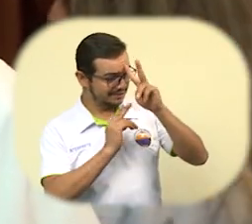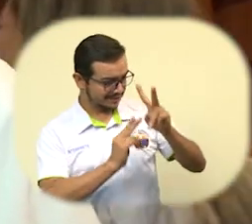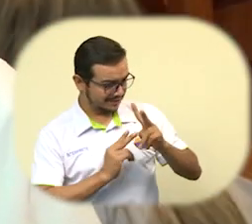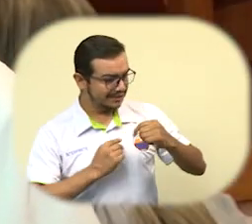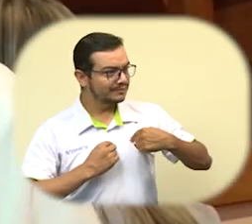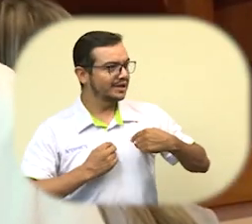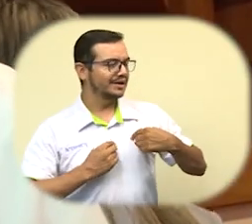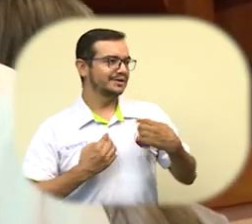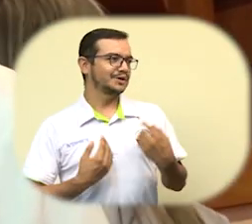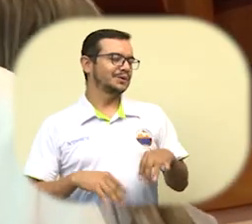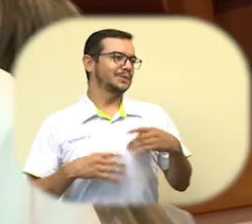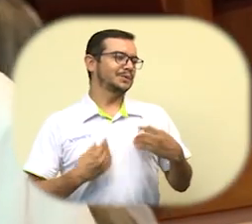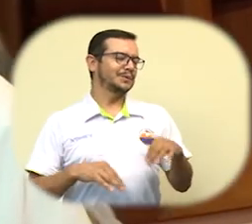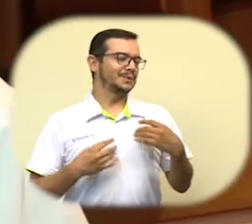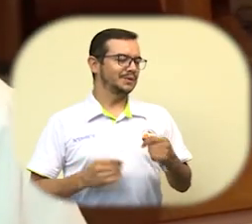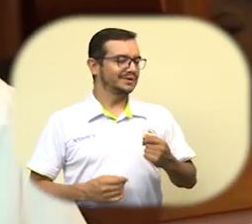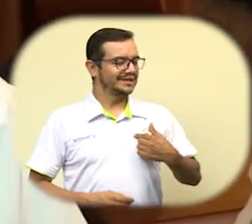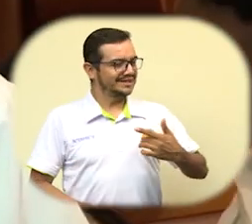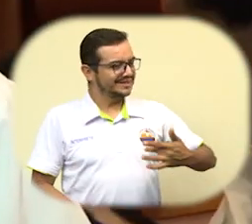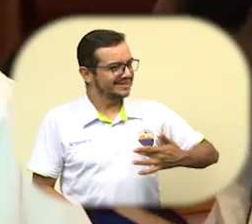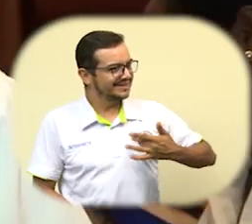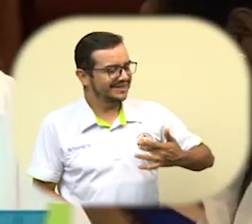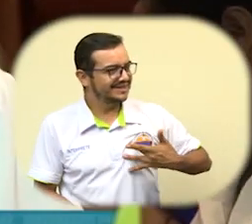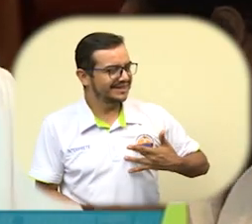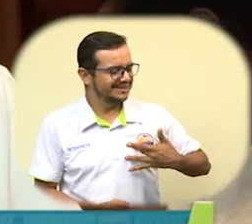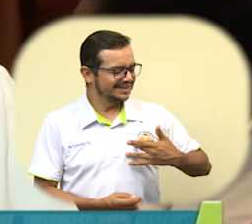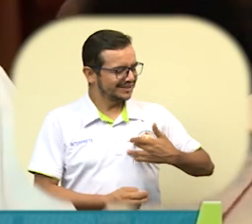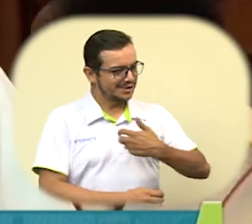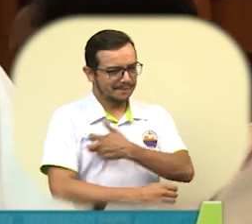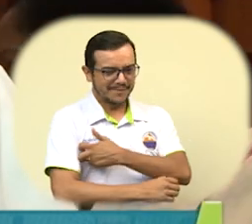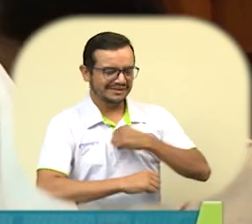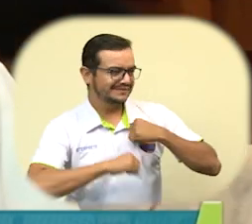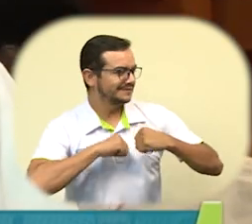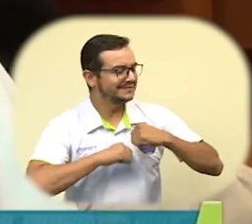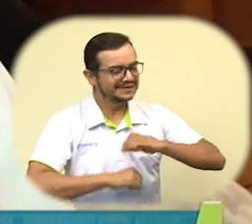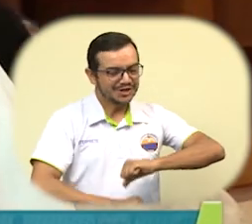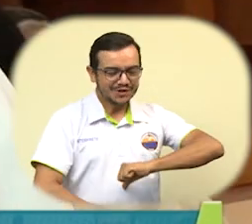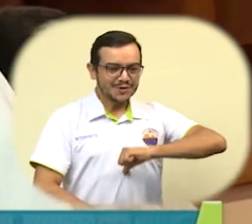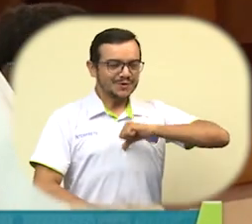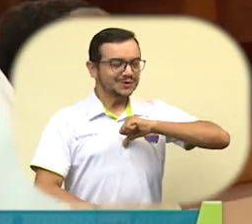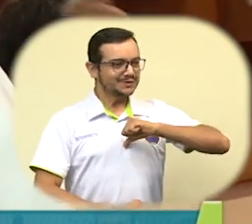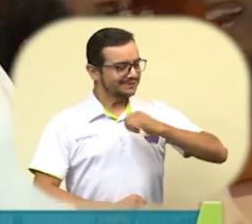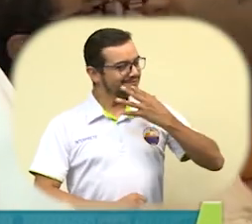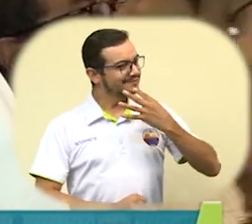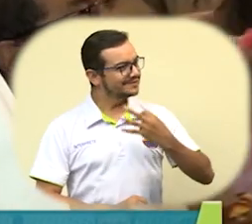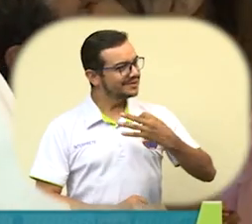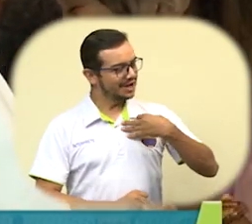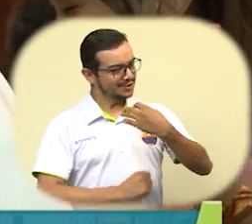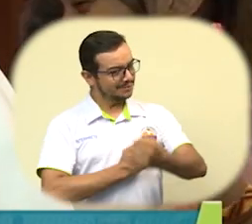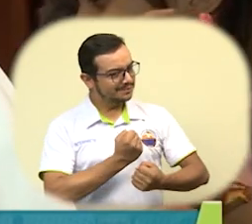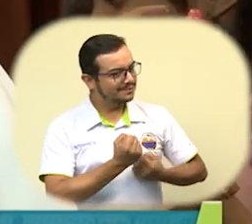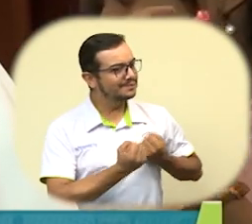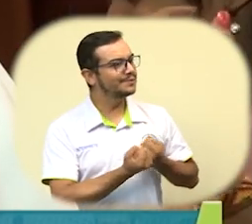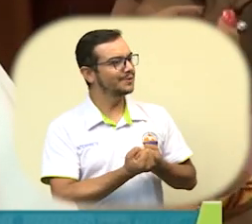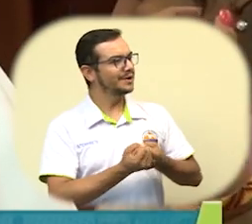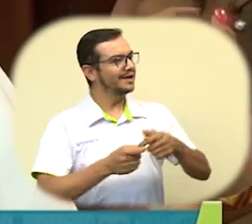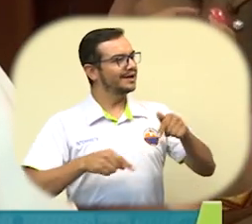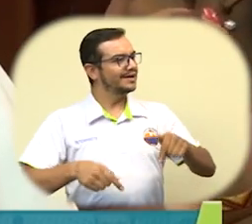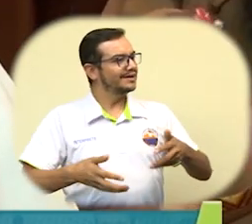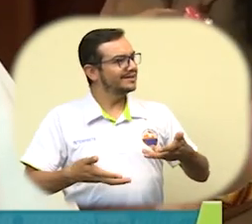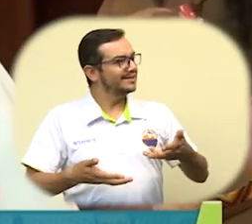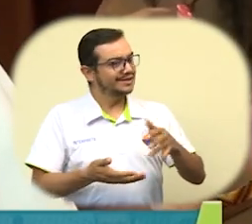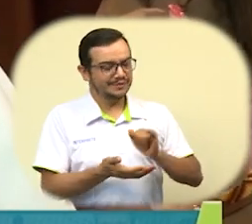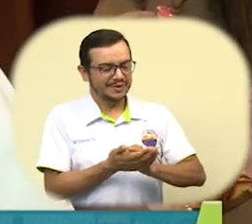este homenaje un motivo de reencauche, de ánimo y orgullo de haber podido